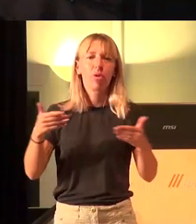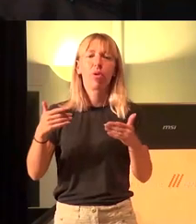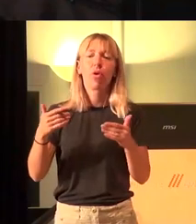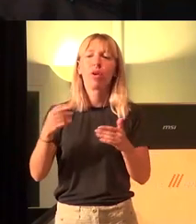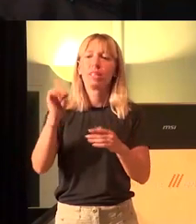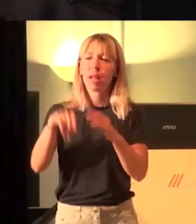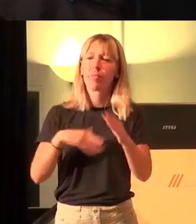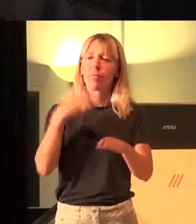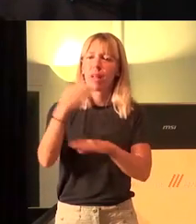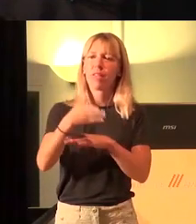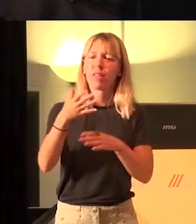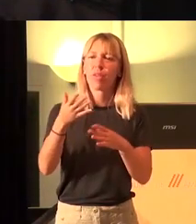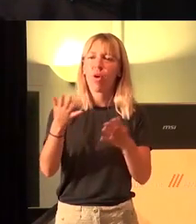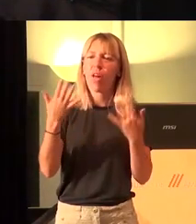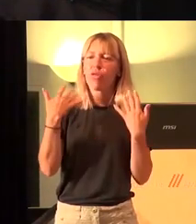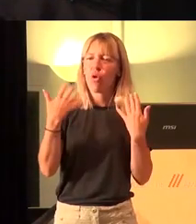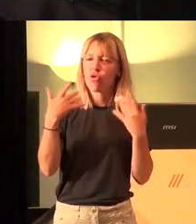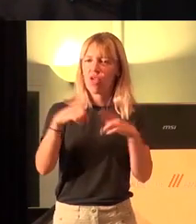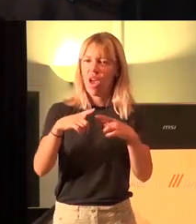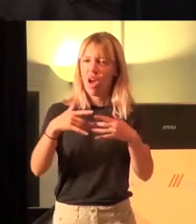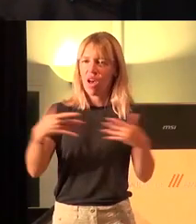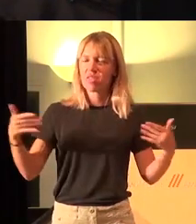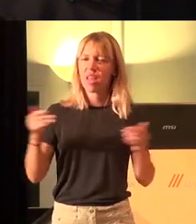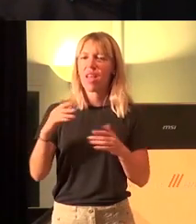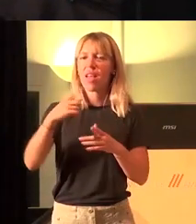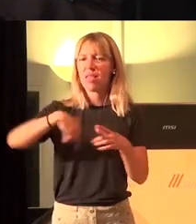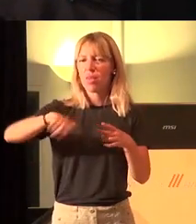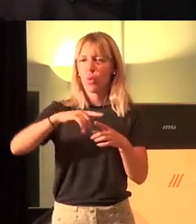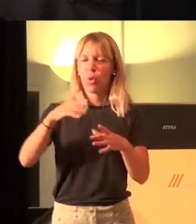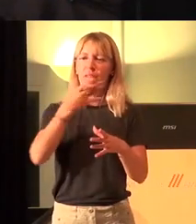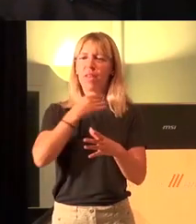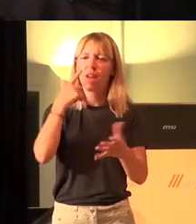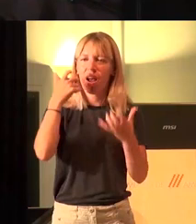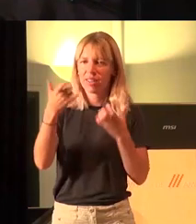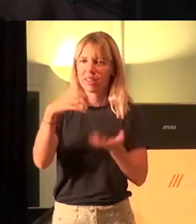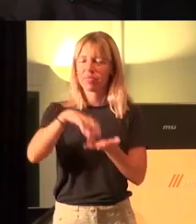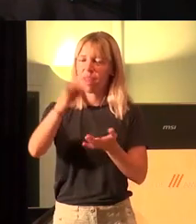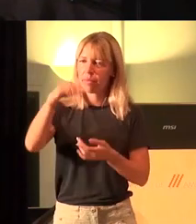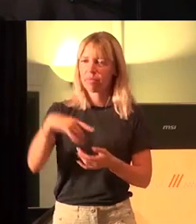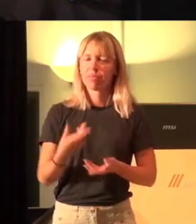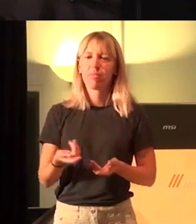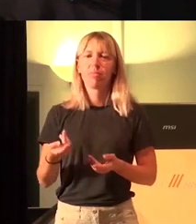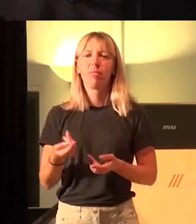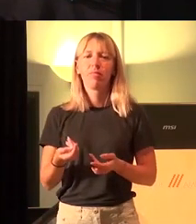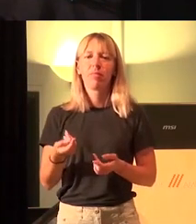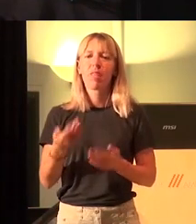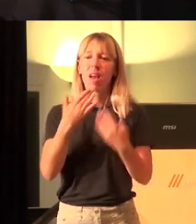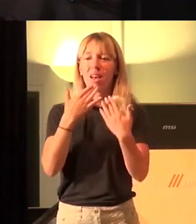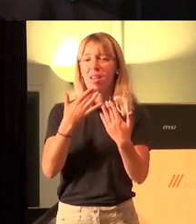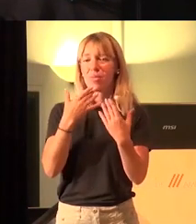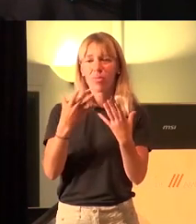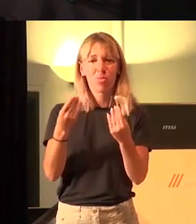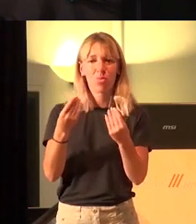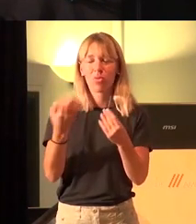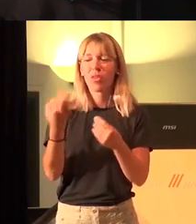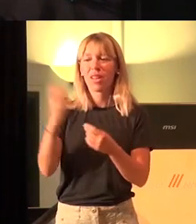subido también a la azotea del Círculo de Bellas Artes, ¿no? También. Así que bueno, te agradecemos enormemente